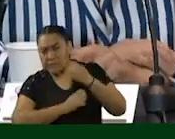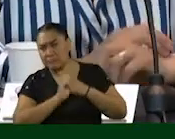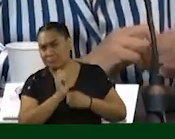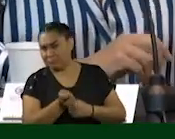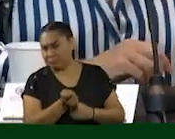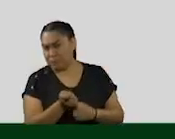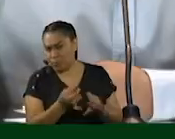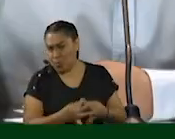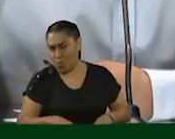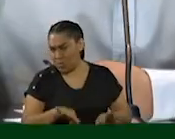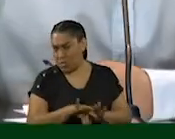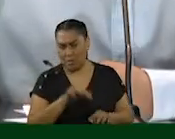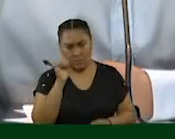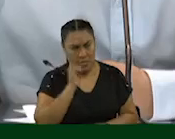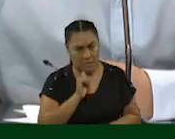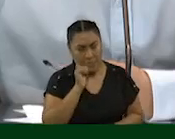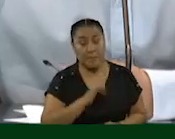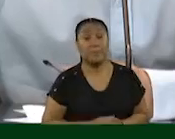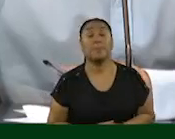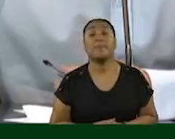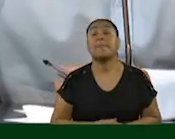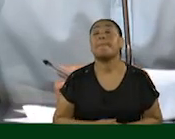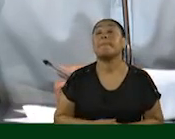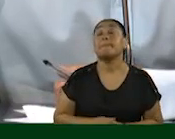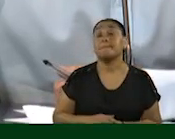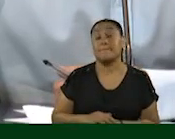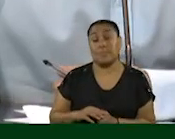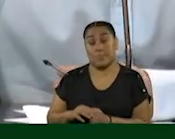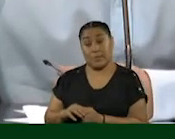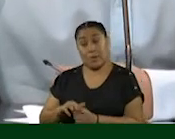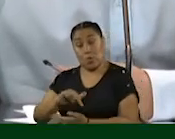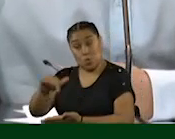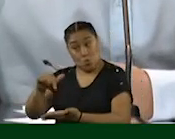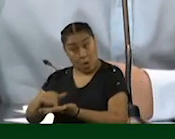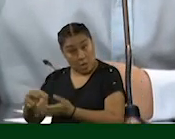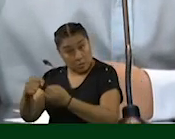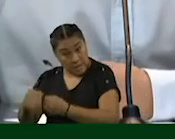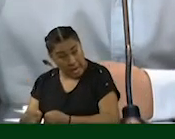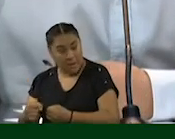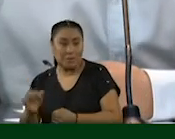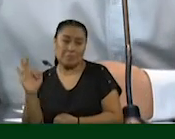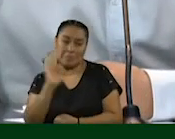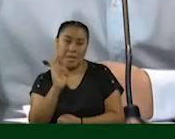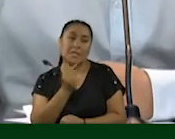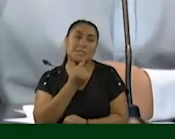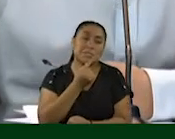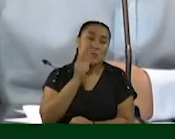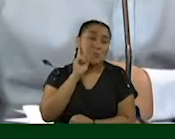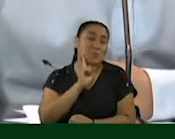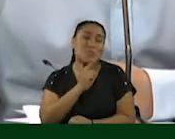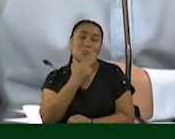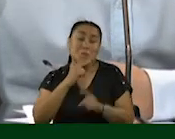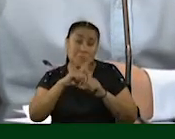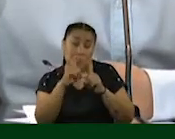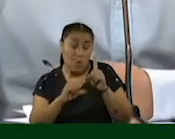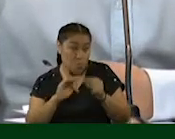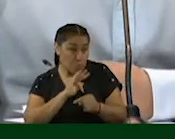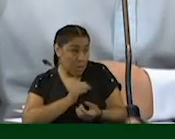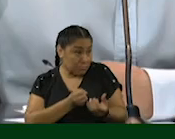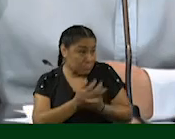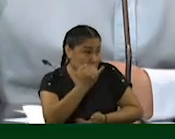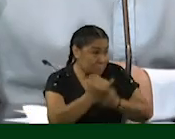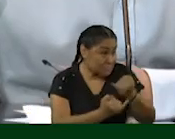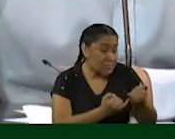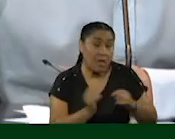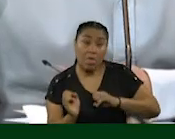ellos también con palabras las comunidades son seguras puede un niño una niña en gran parte del país salir a jugar sin ningún tipo de